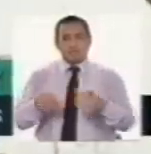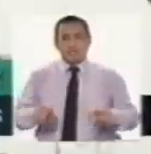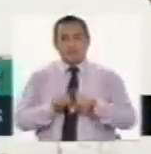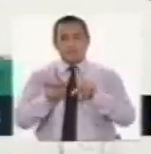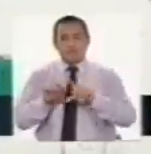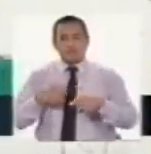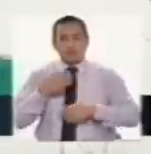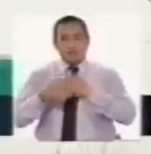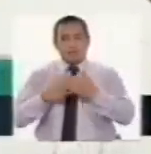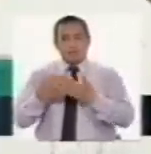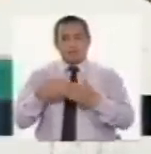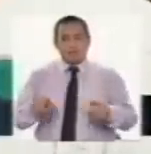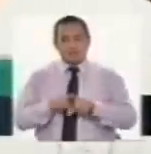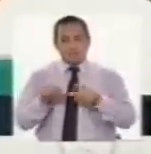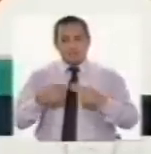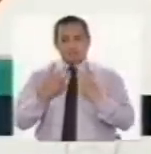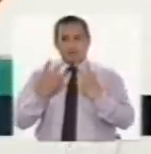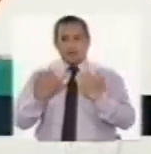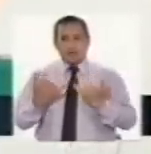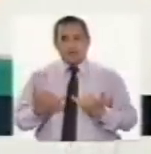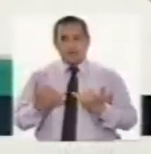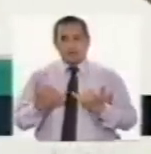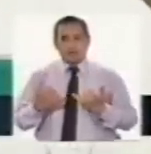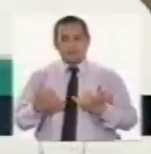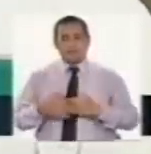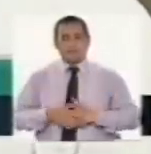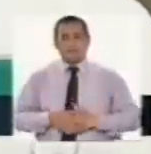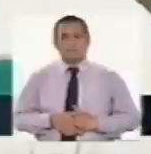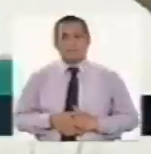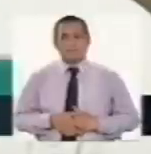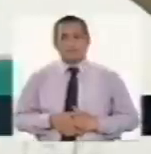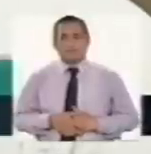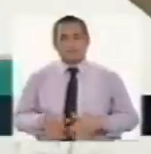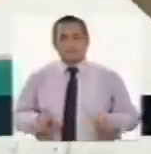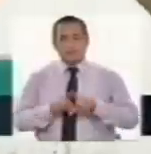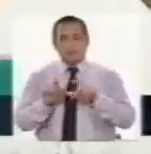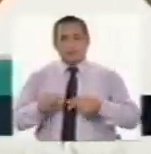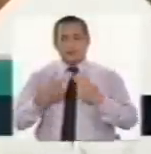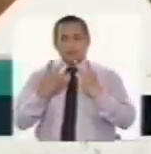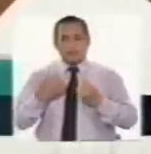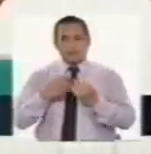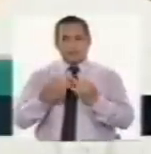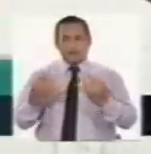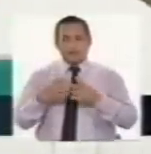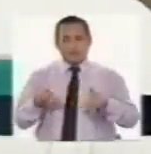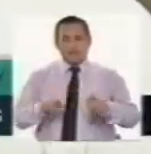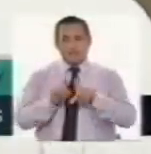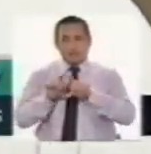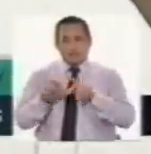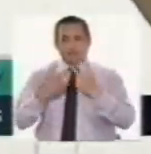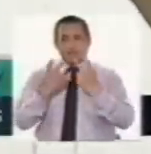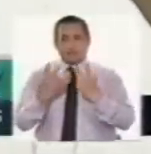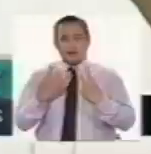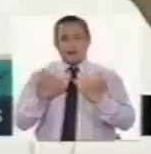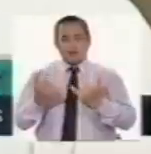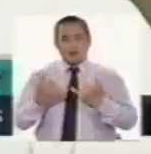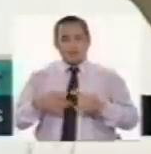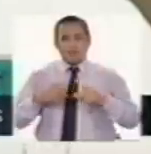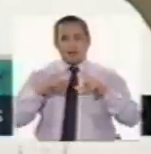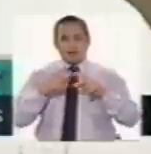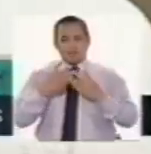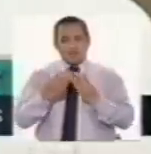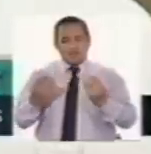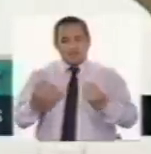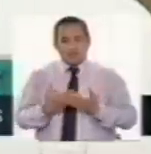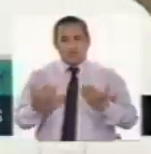nuestro caso también es bien arreglado tenemos mapa parlante y para futoro